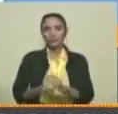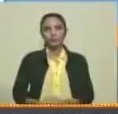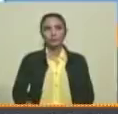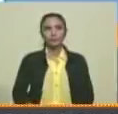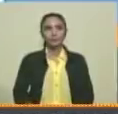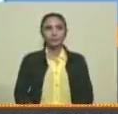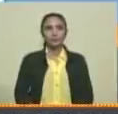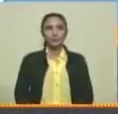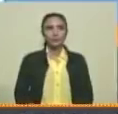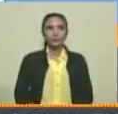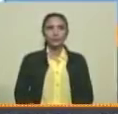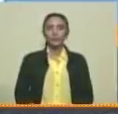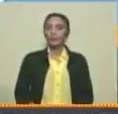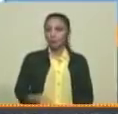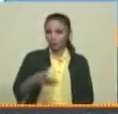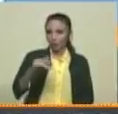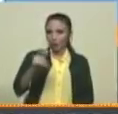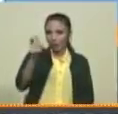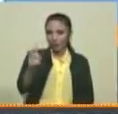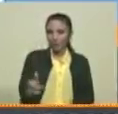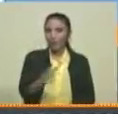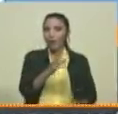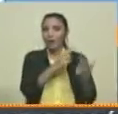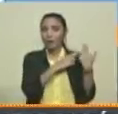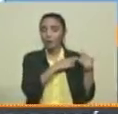el general Vladimir Padrino,